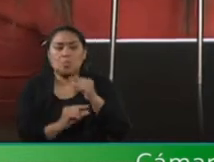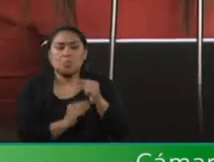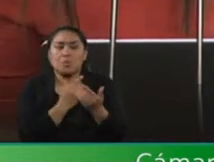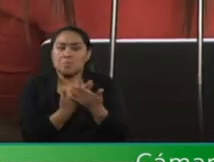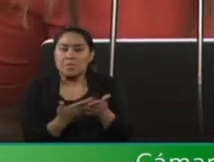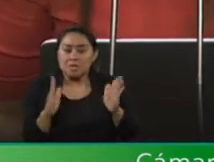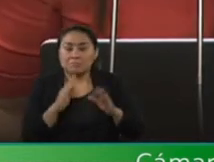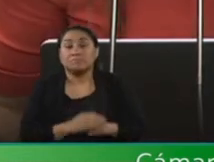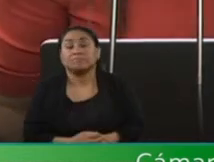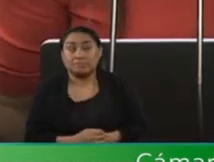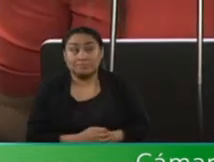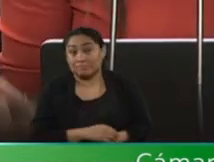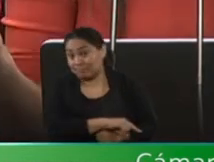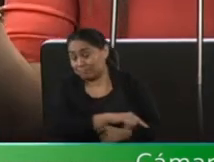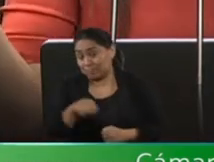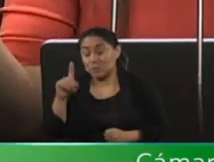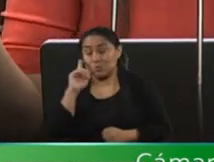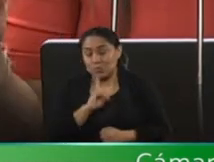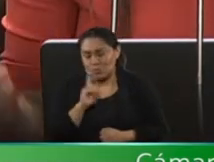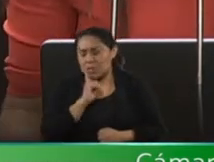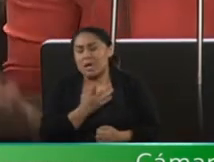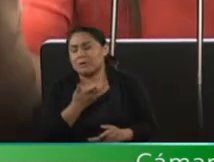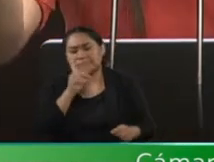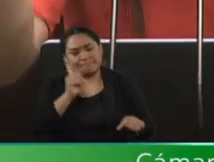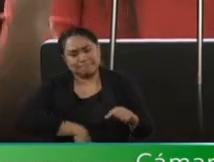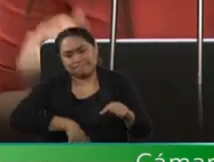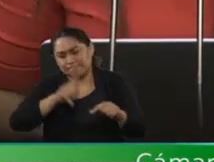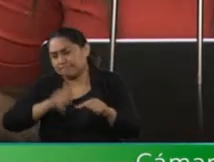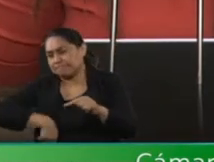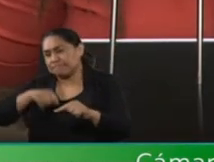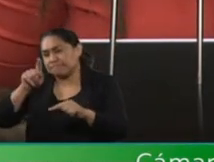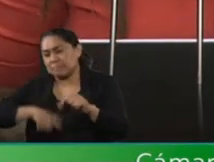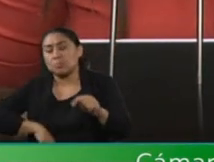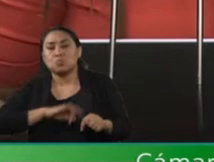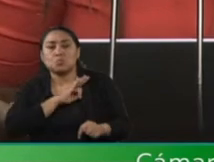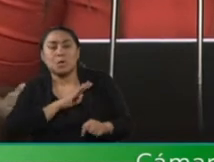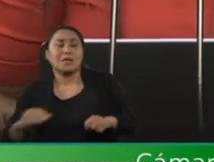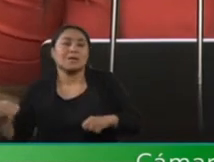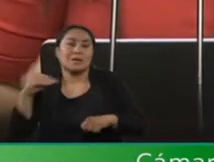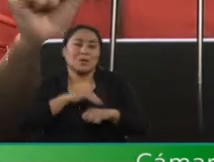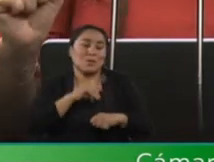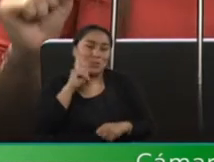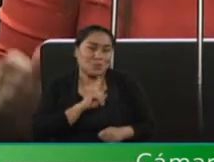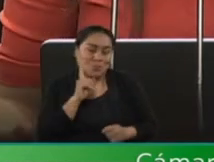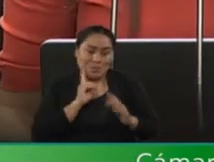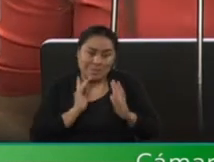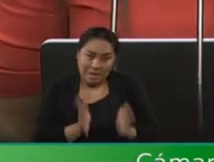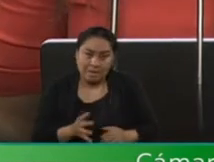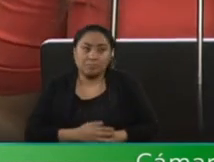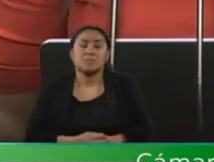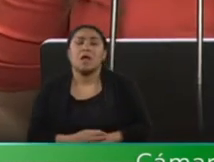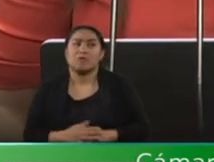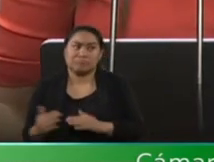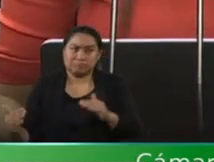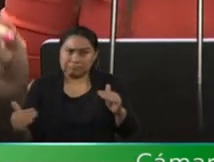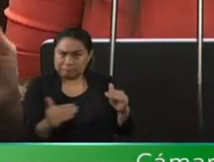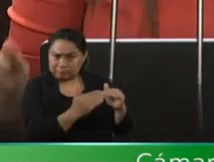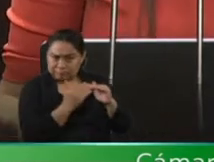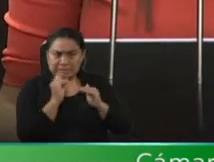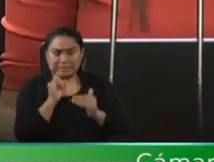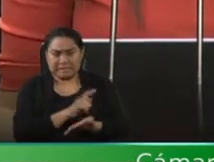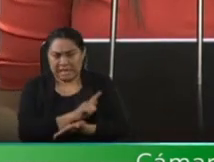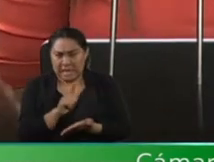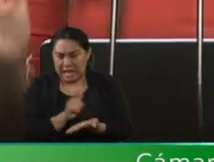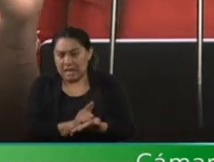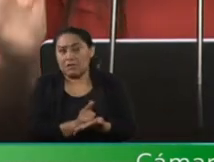y saben qué ellas fueron quitando esos obstáculos para que llegáramos nosotras teníamos igualdad en la ley pero no en